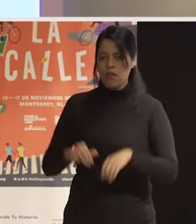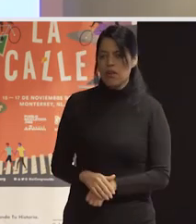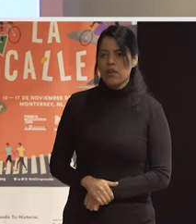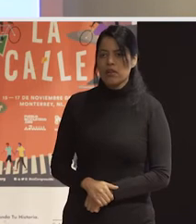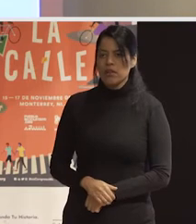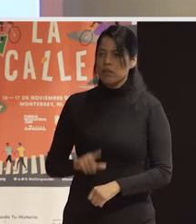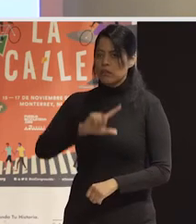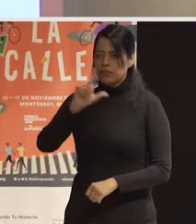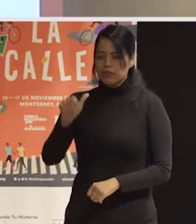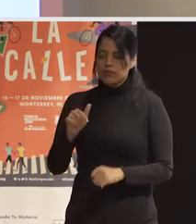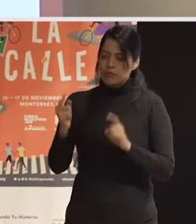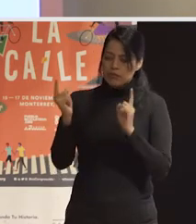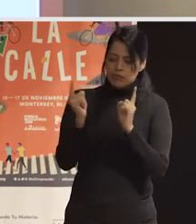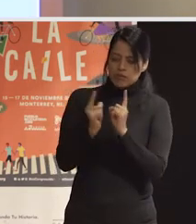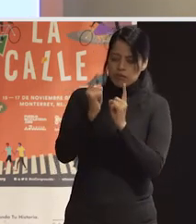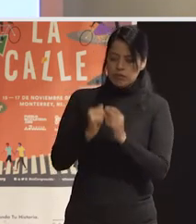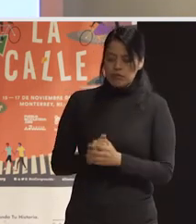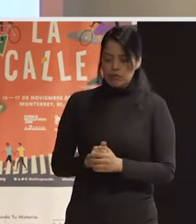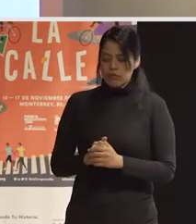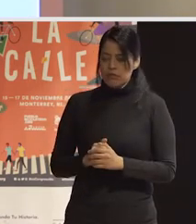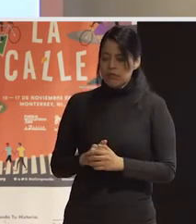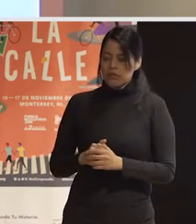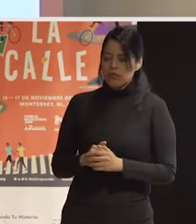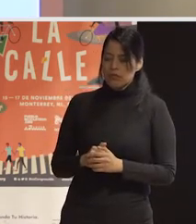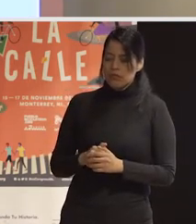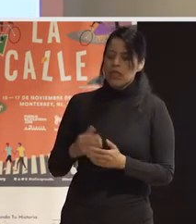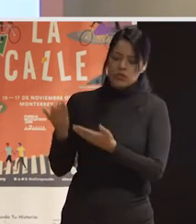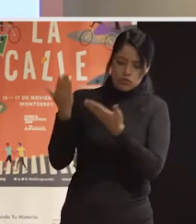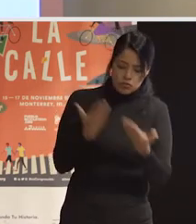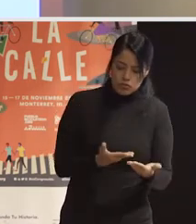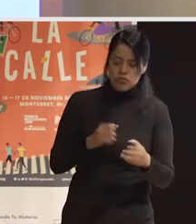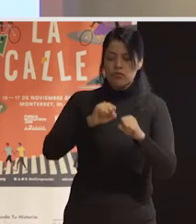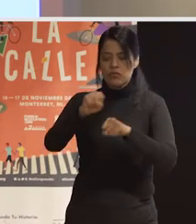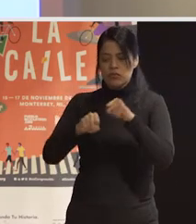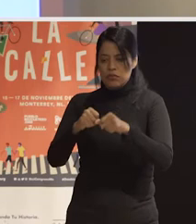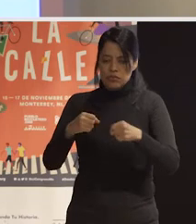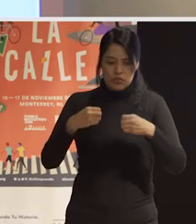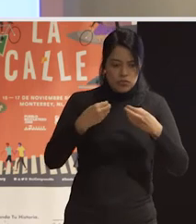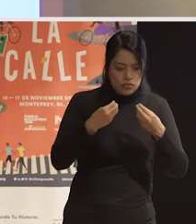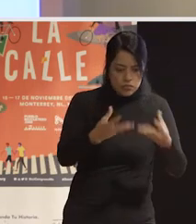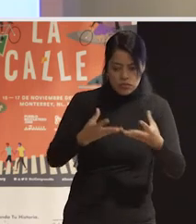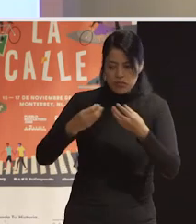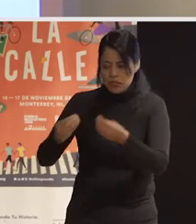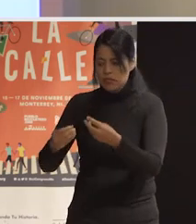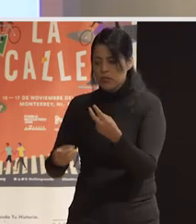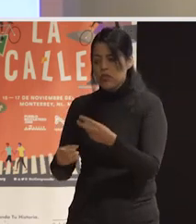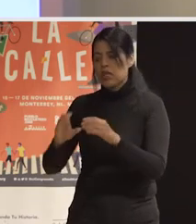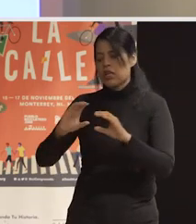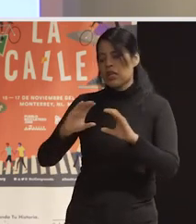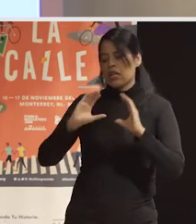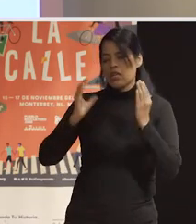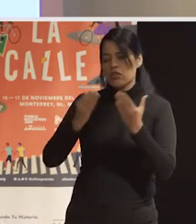de este encuentro nos han dejado bicicletas que se repartieron entre las dos comunidades mixteca yo tome